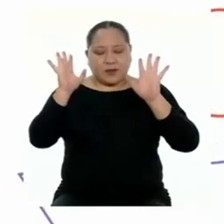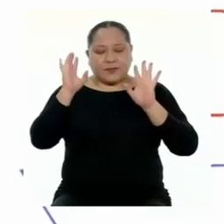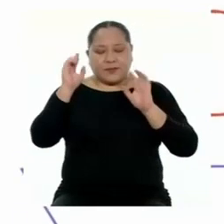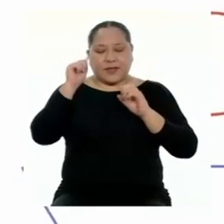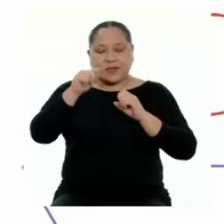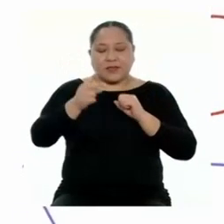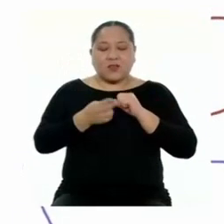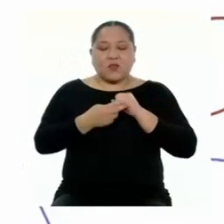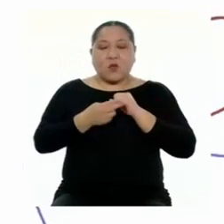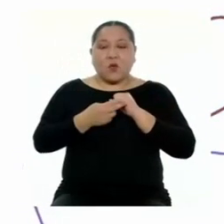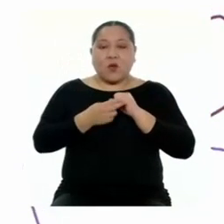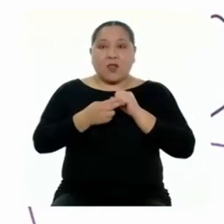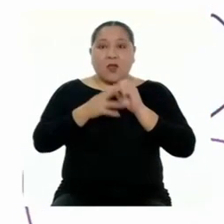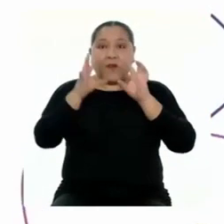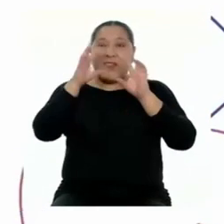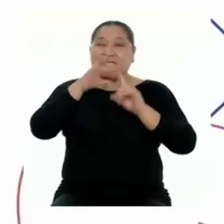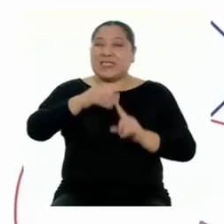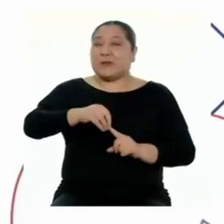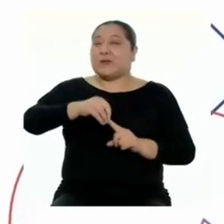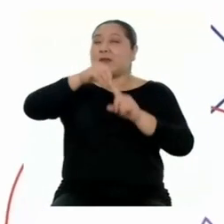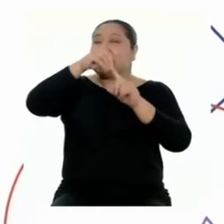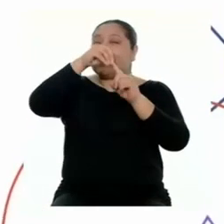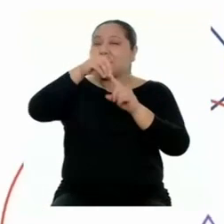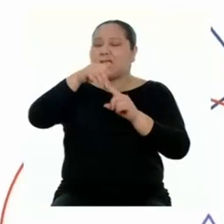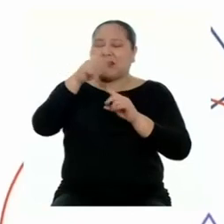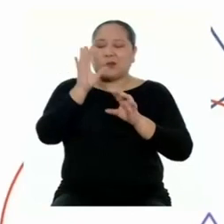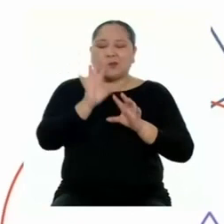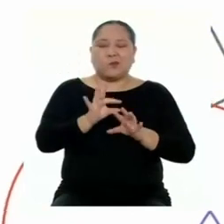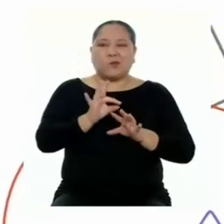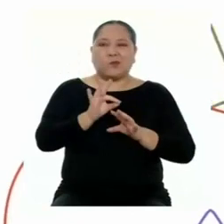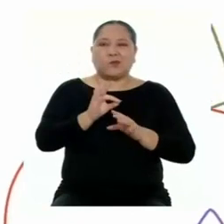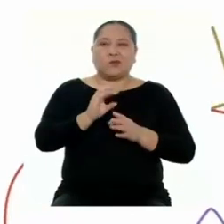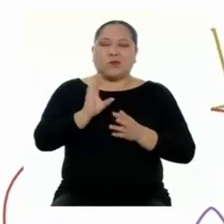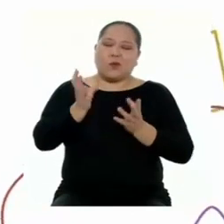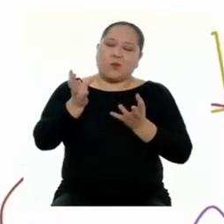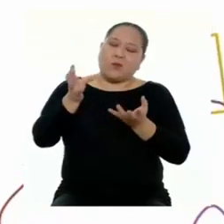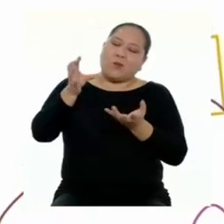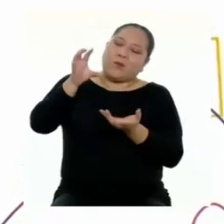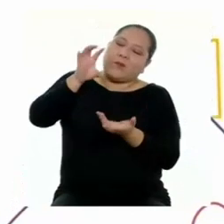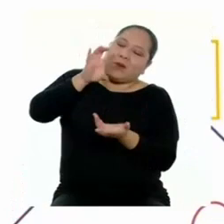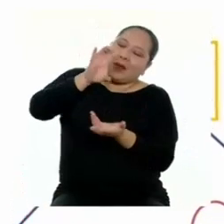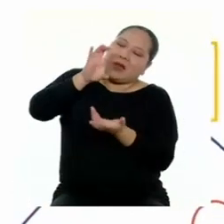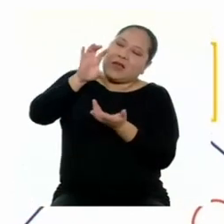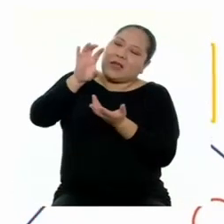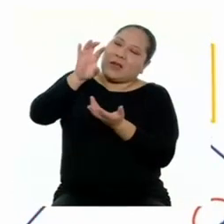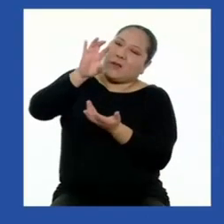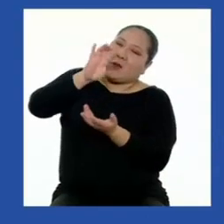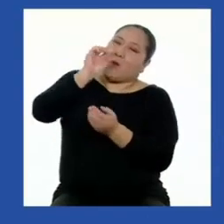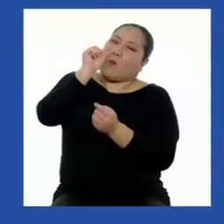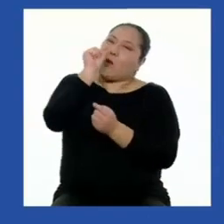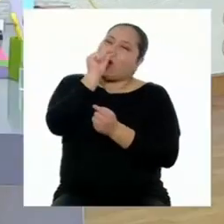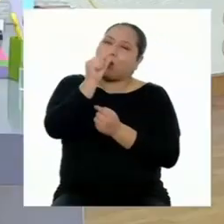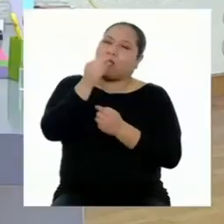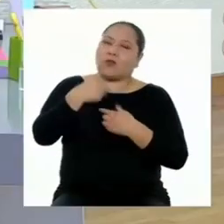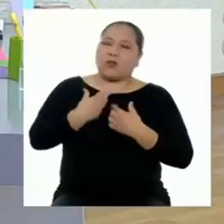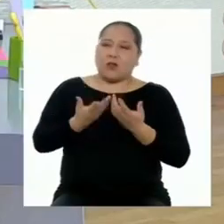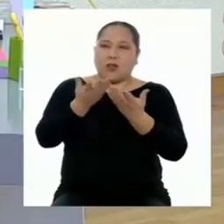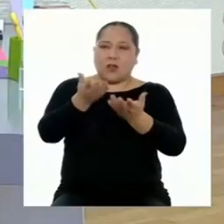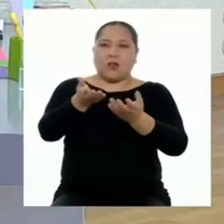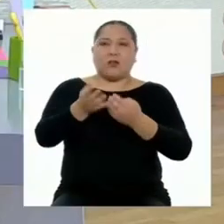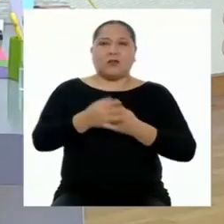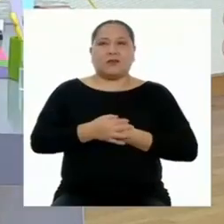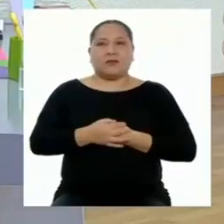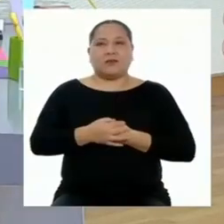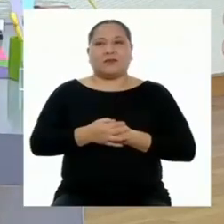de una colección, haré una excepción. Solo gírame un poquito y te la doy.